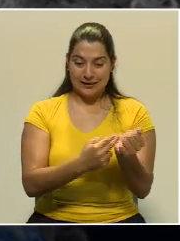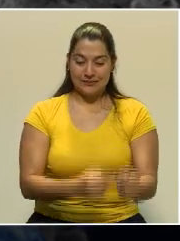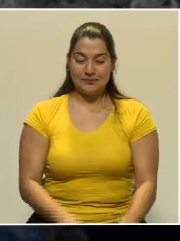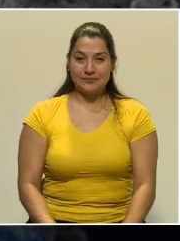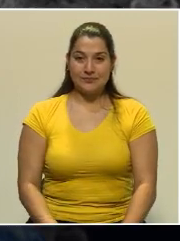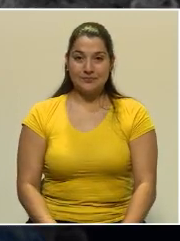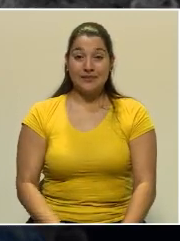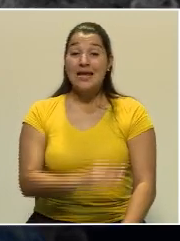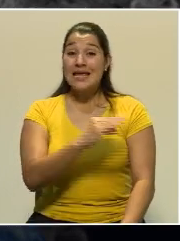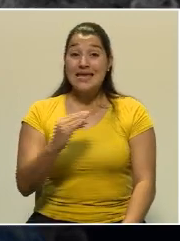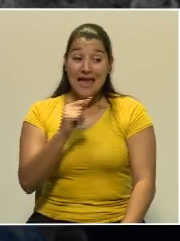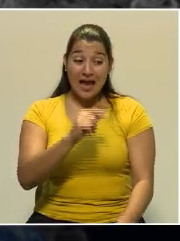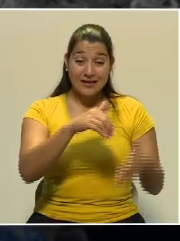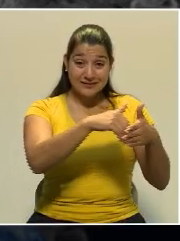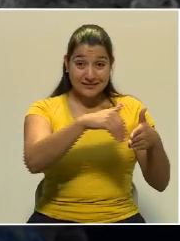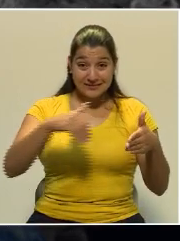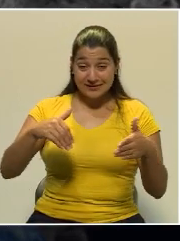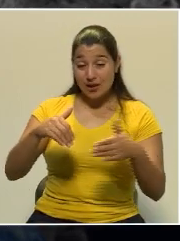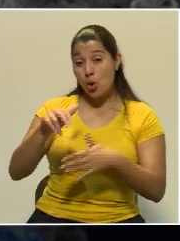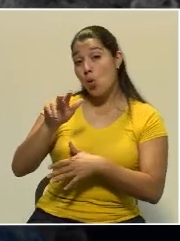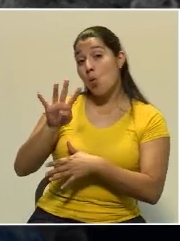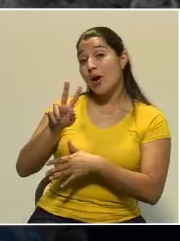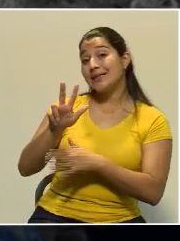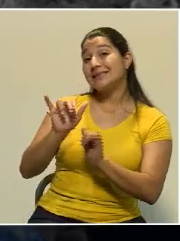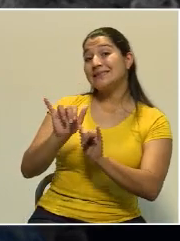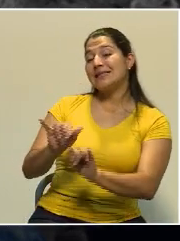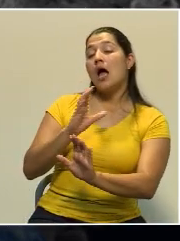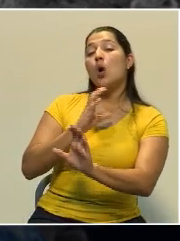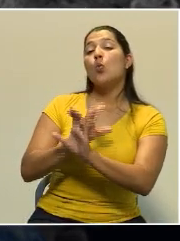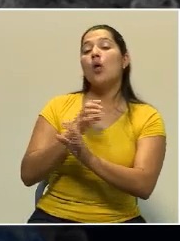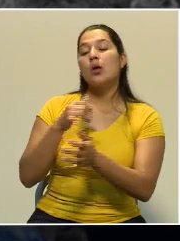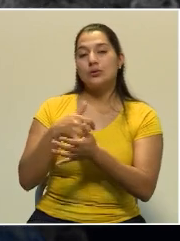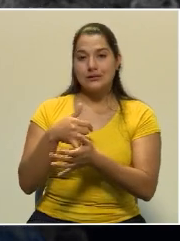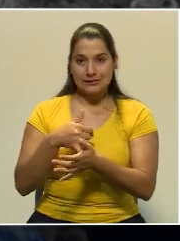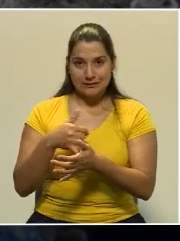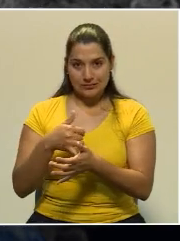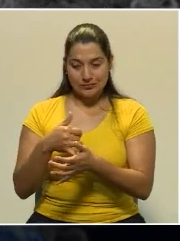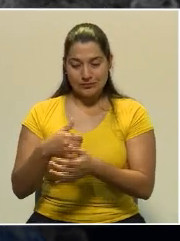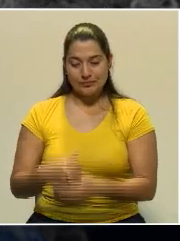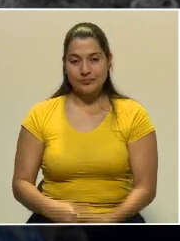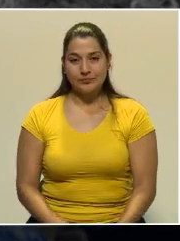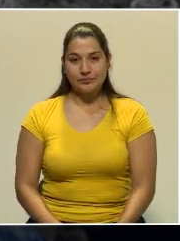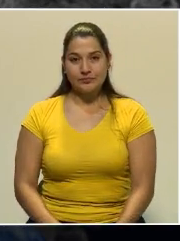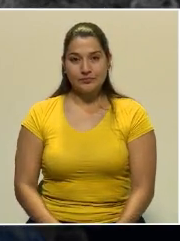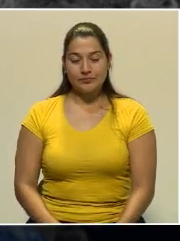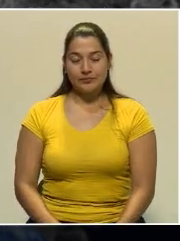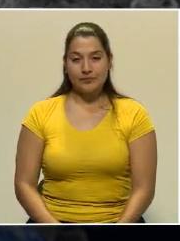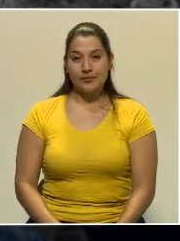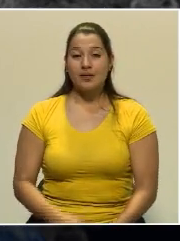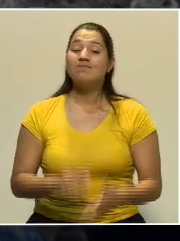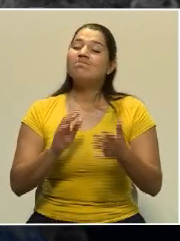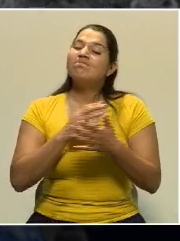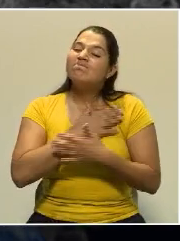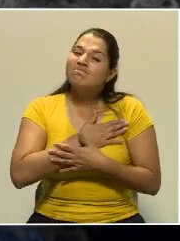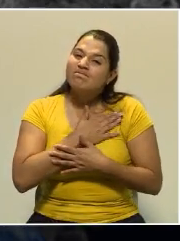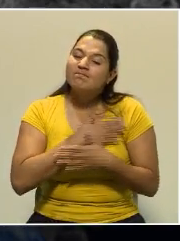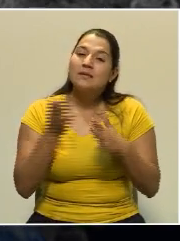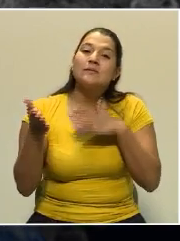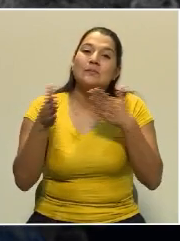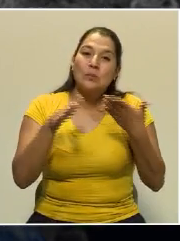hospitales. De ellos, 43 están en cuidados intensivos. El lamentable saldo